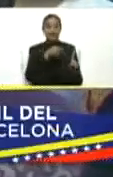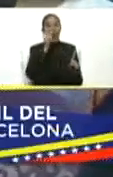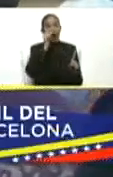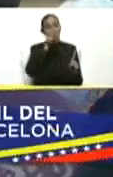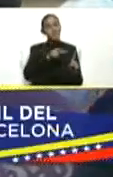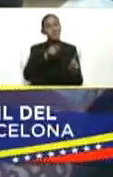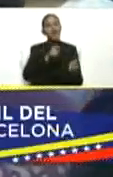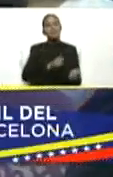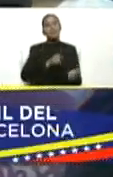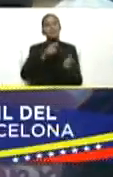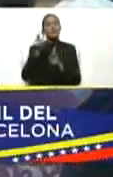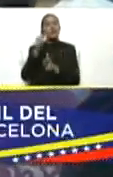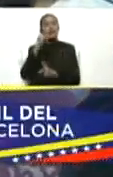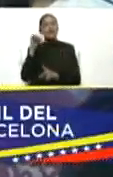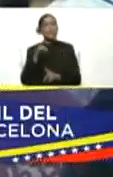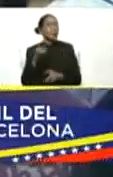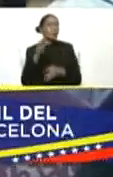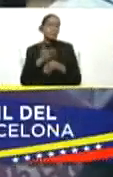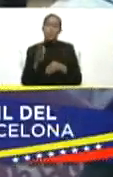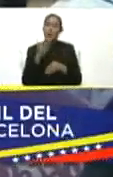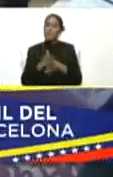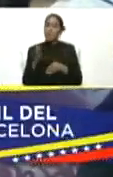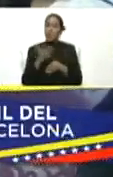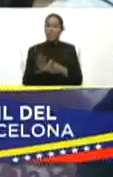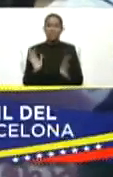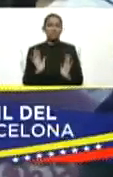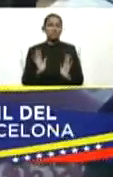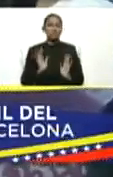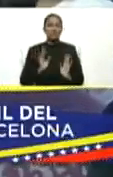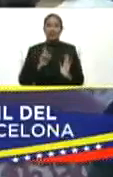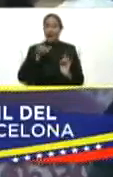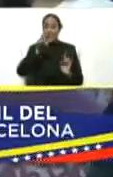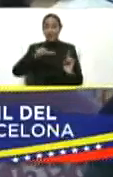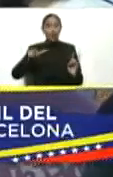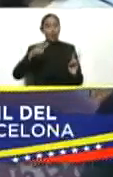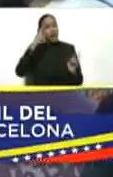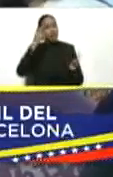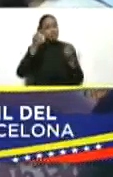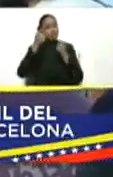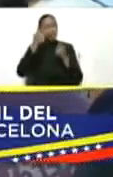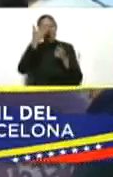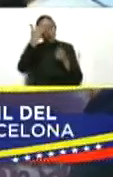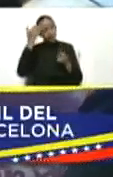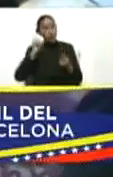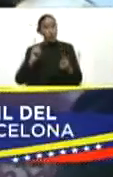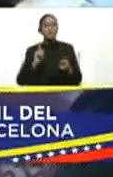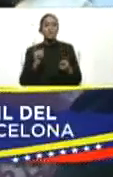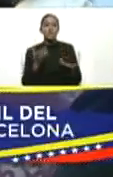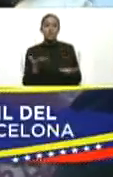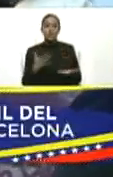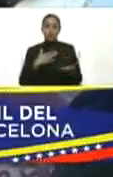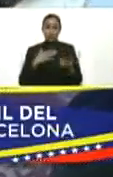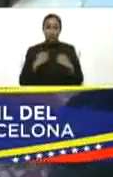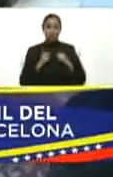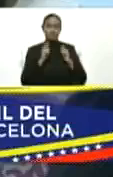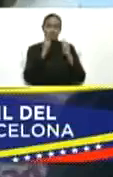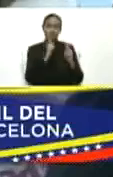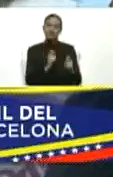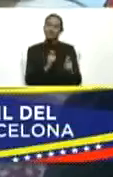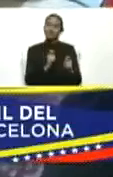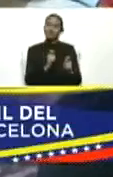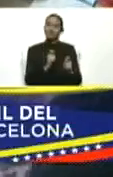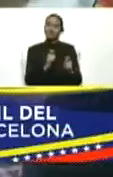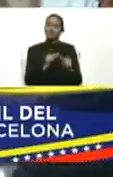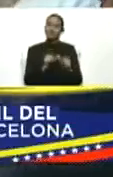Cielita? Así se haya mudado, no olvida. Te sigo encargando de Anzoátegui. No